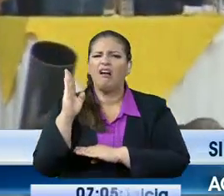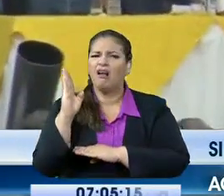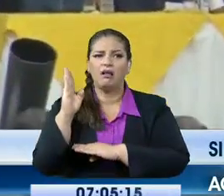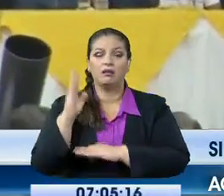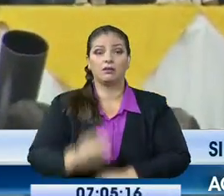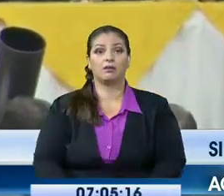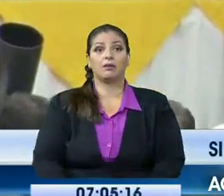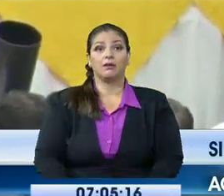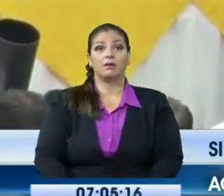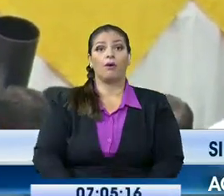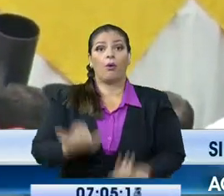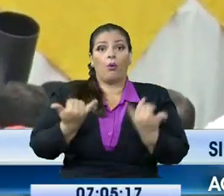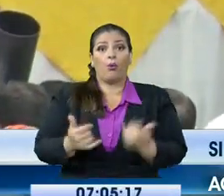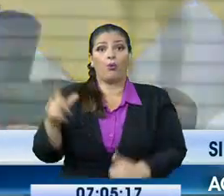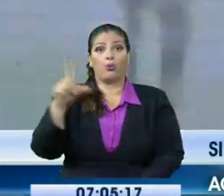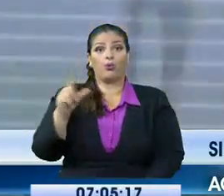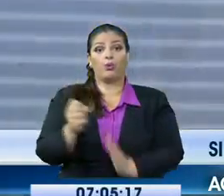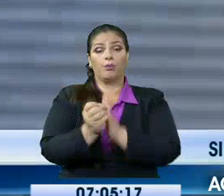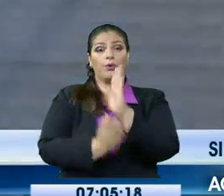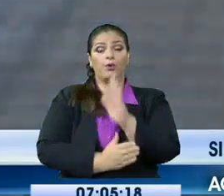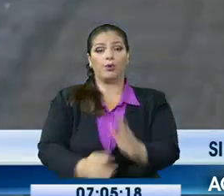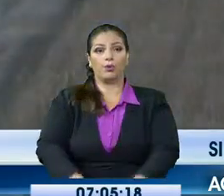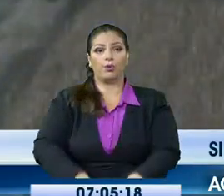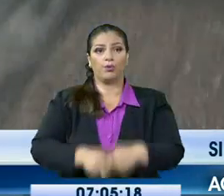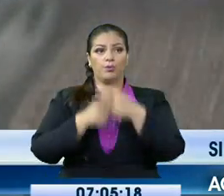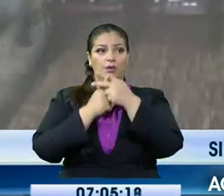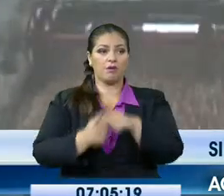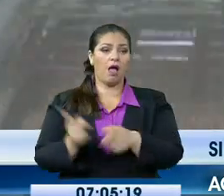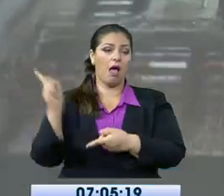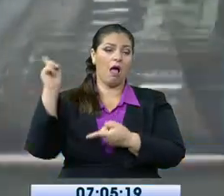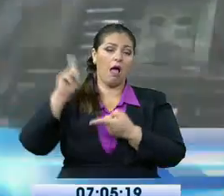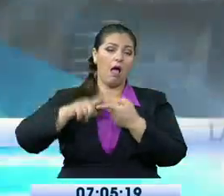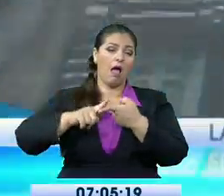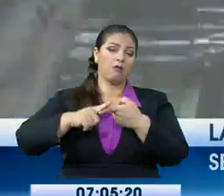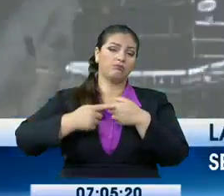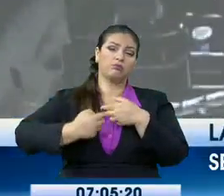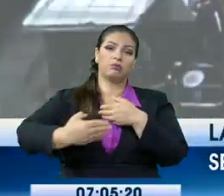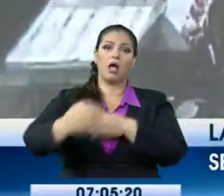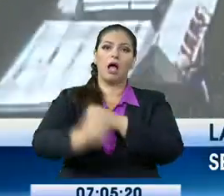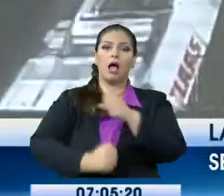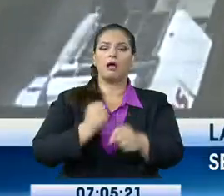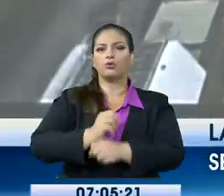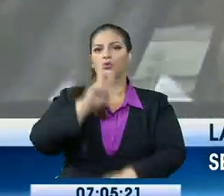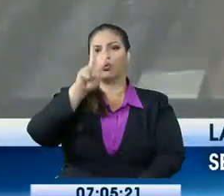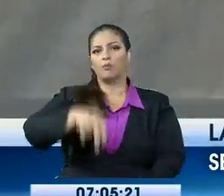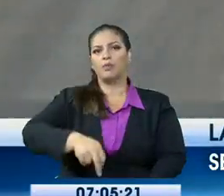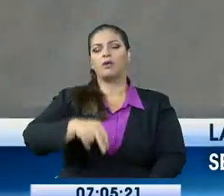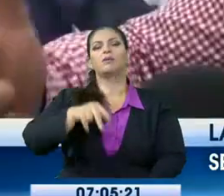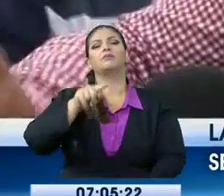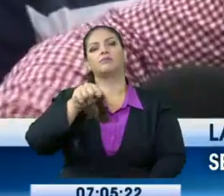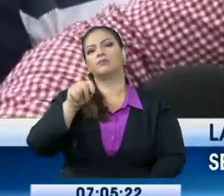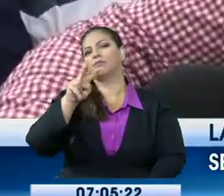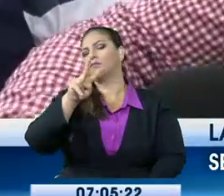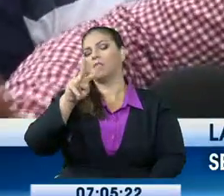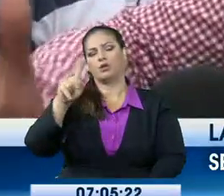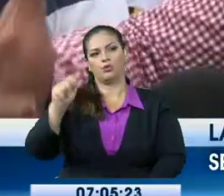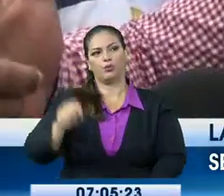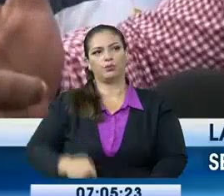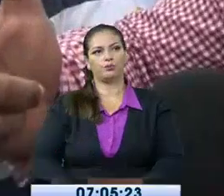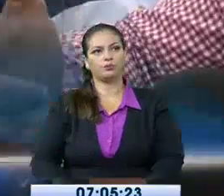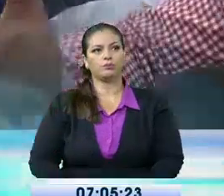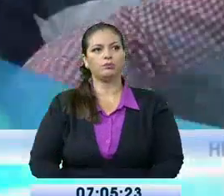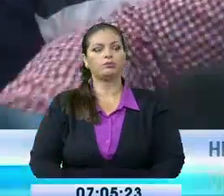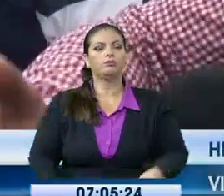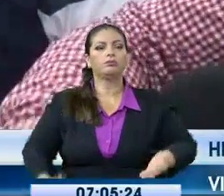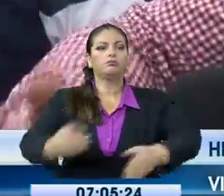lunes, finalizará en el 2021 y tiene 9 ejes fundamentales. Legalización de tierras, capacitación, entrega